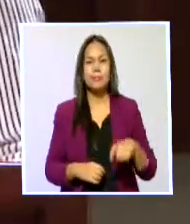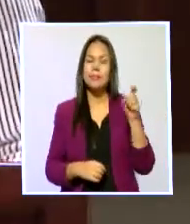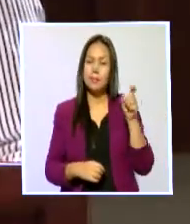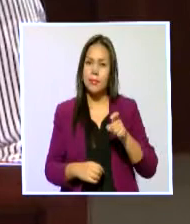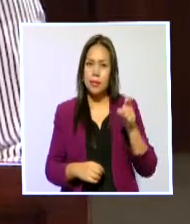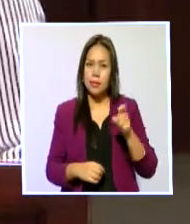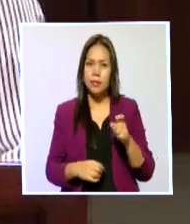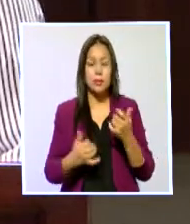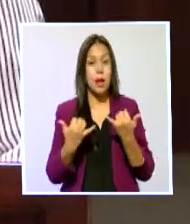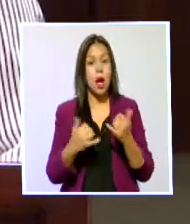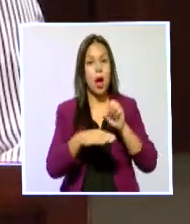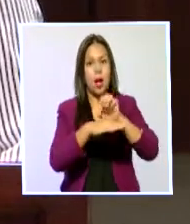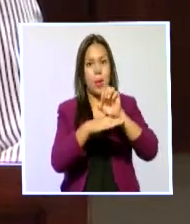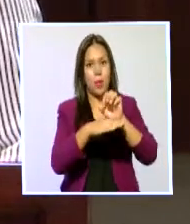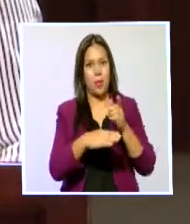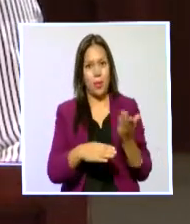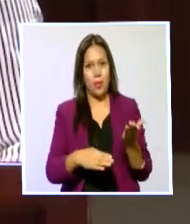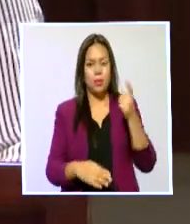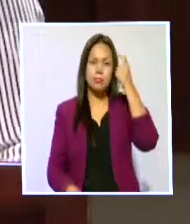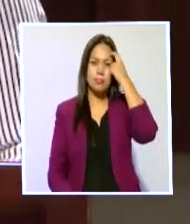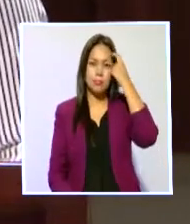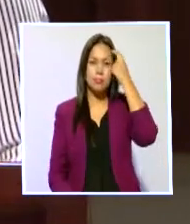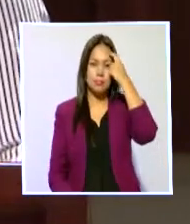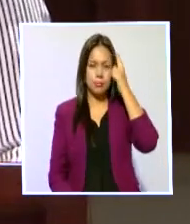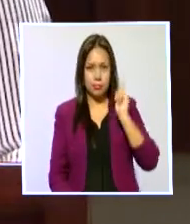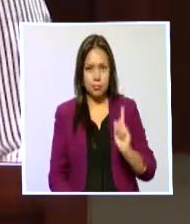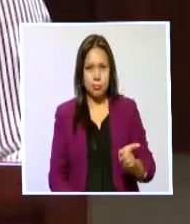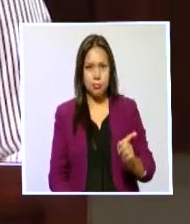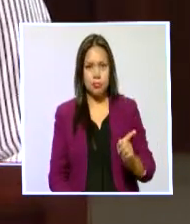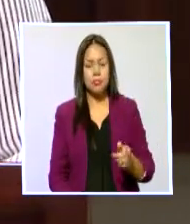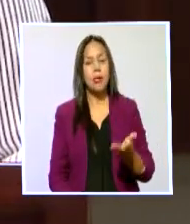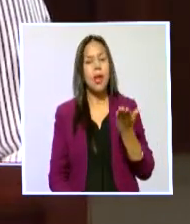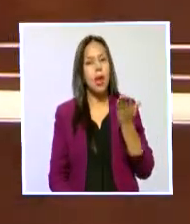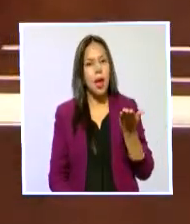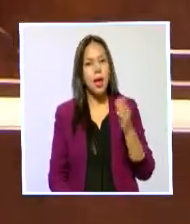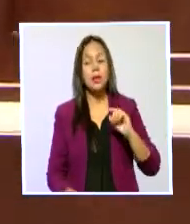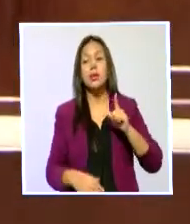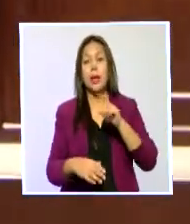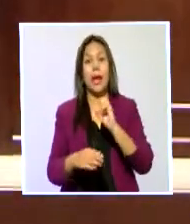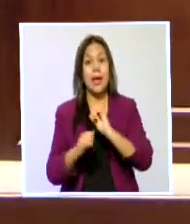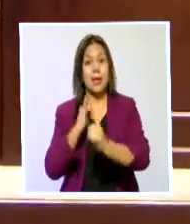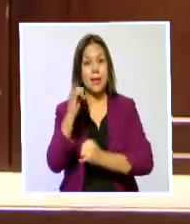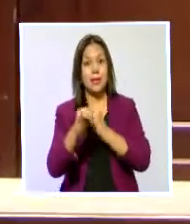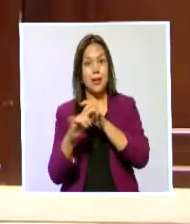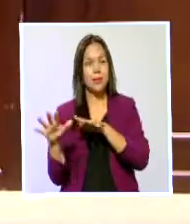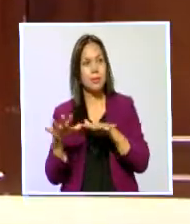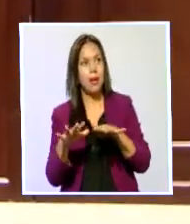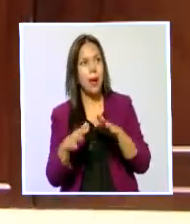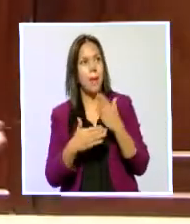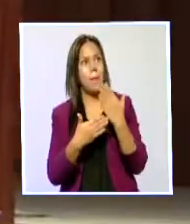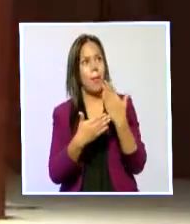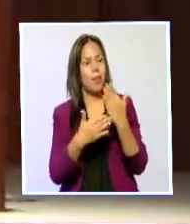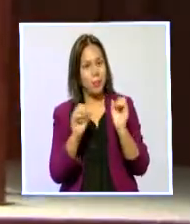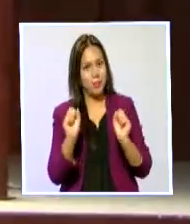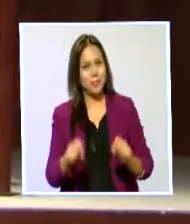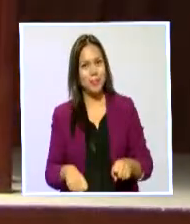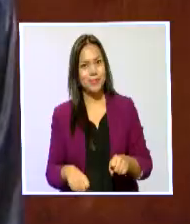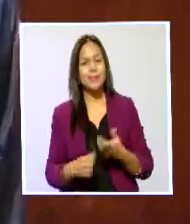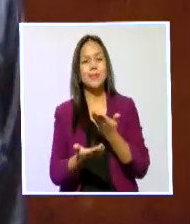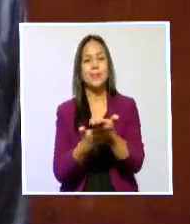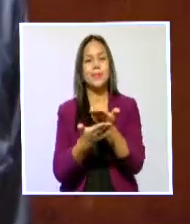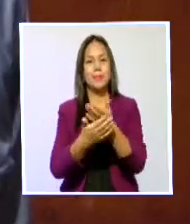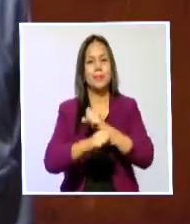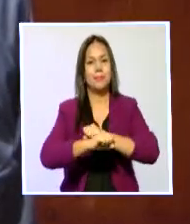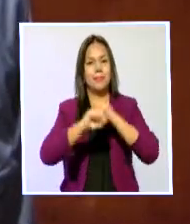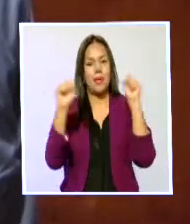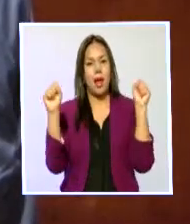en el Ecuador deportivo, un país referente en el concierto internacional. Con un mensaje motivador y a su vez con propuestas claras,